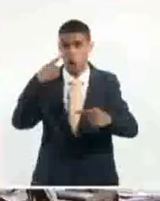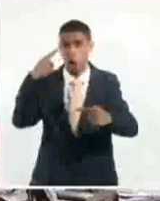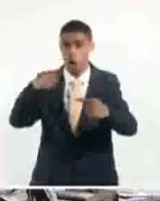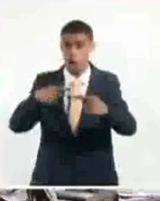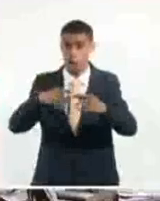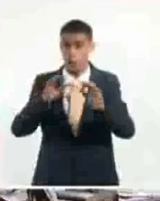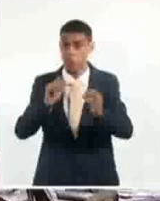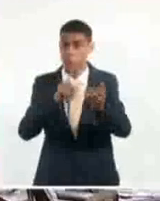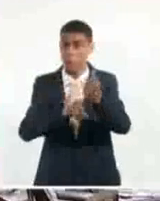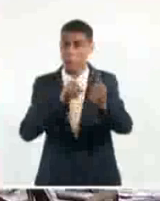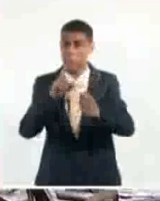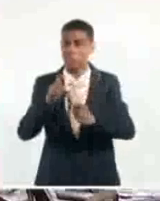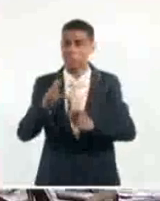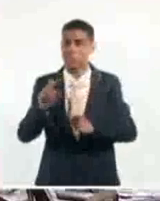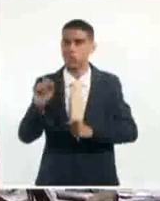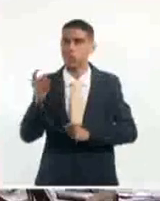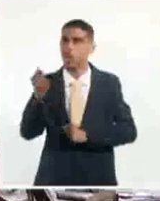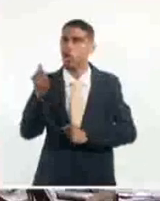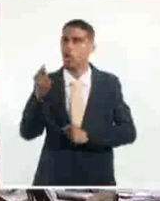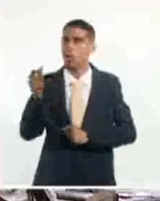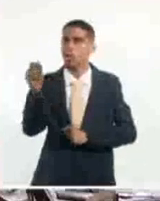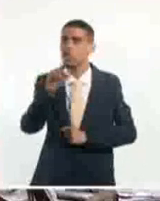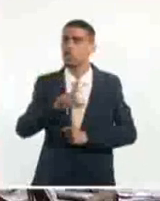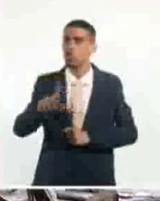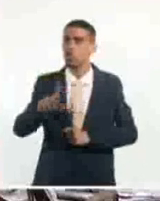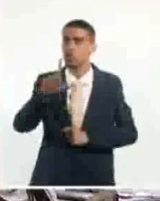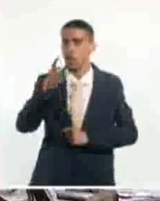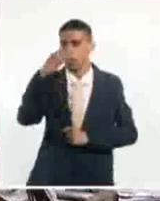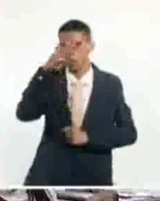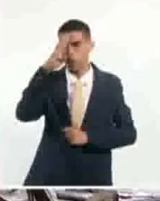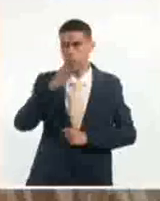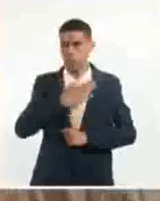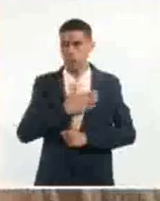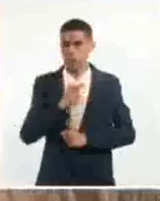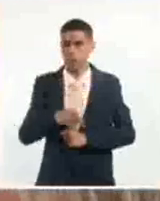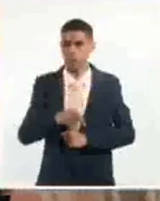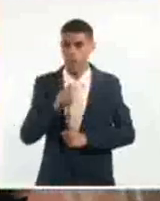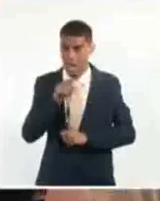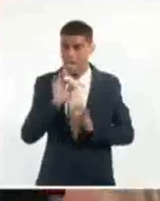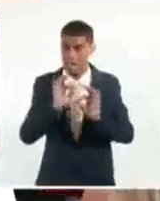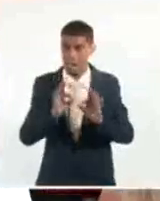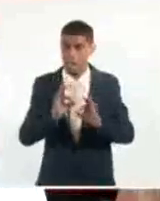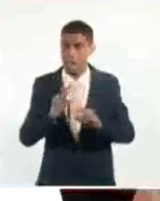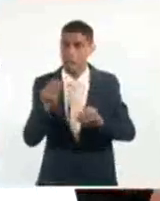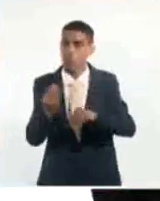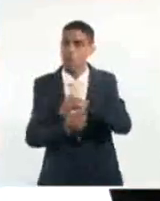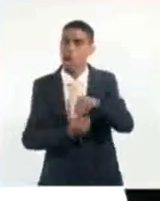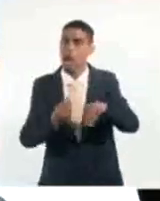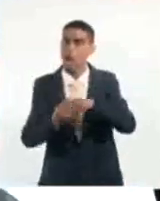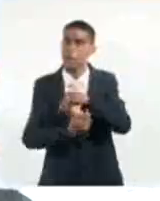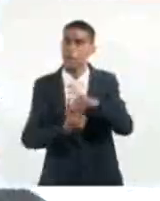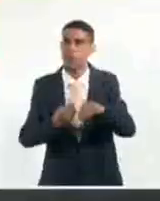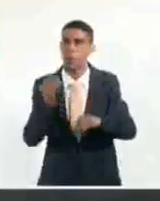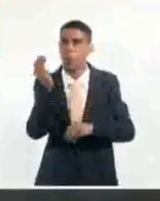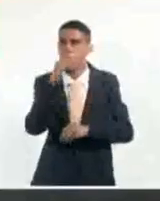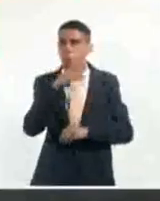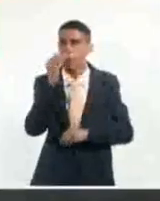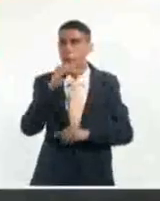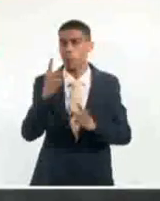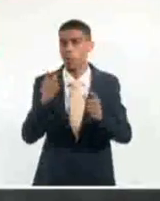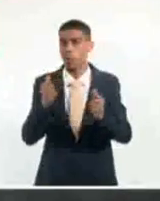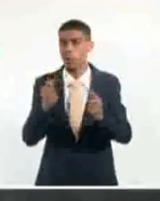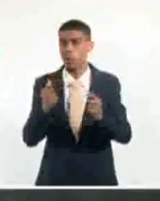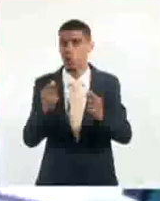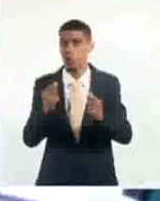vida política, económica y social del país, entre los que resalta la conceptualización del modelo económico y social de desarrollo y